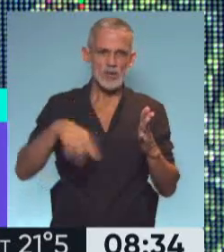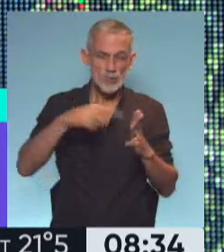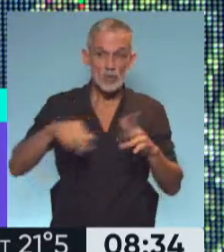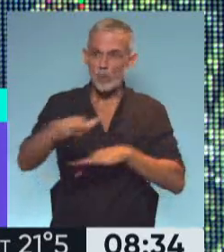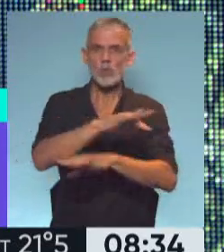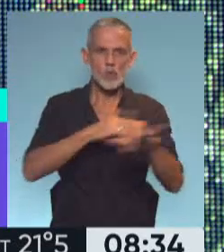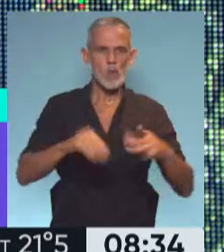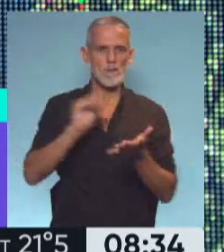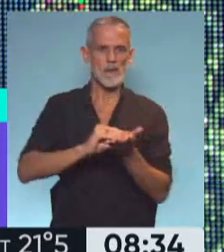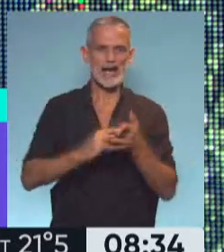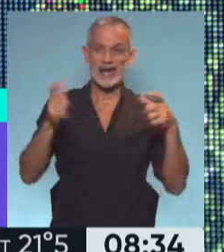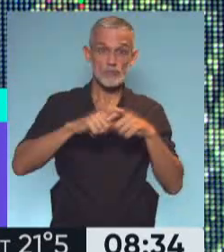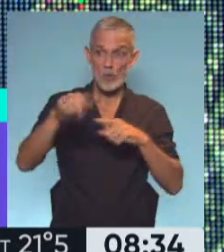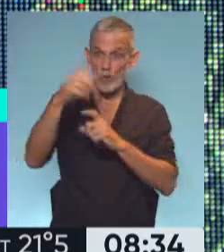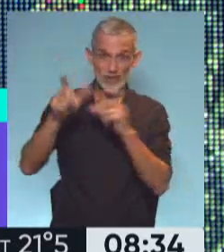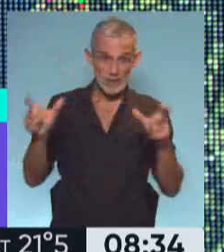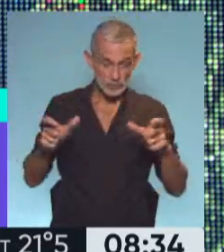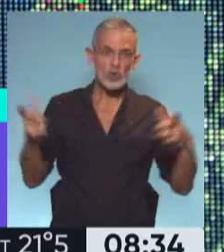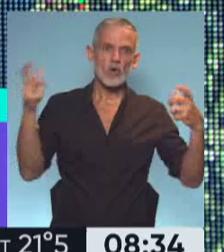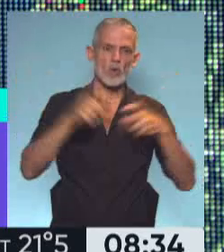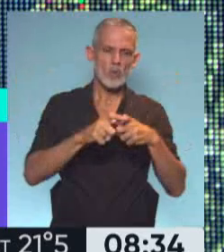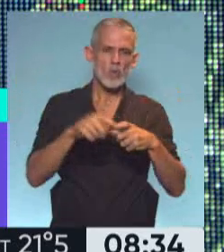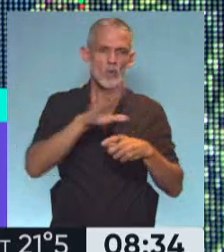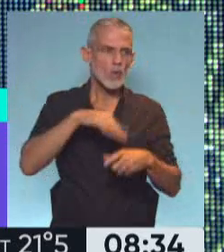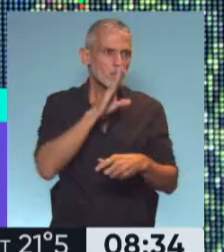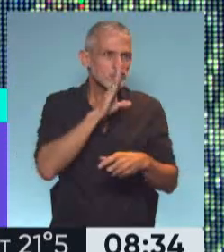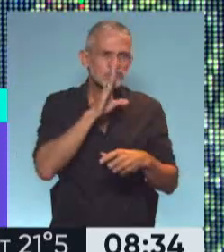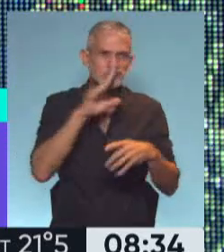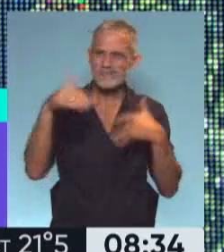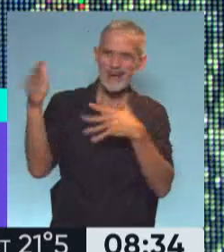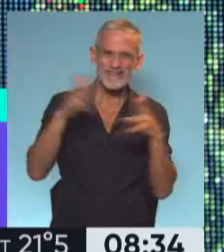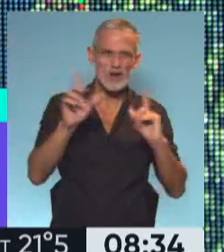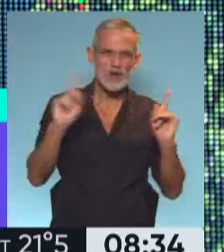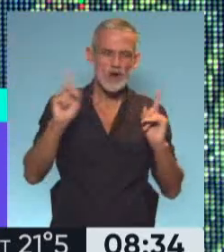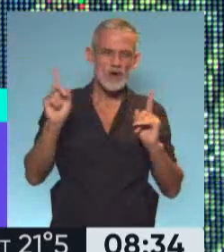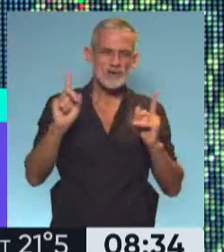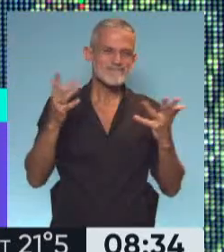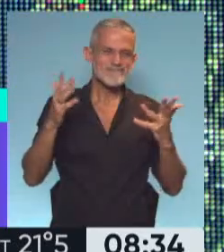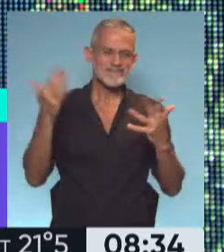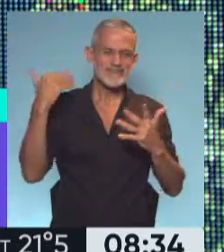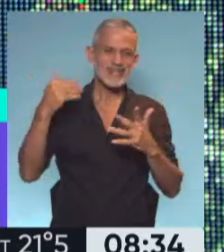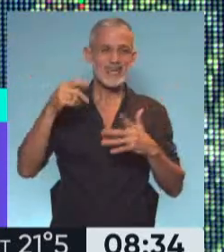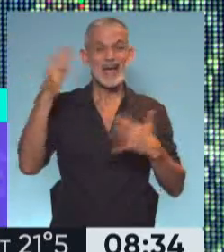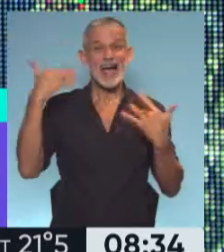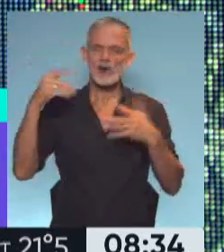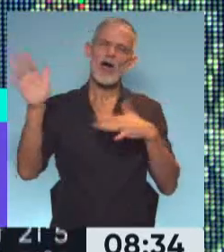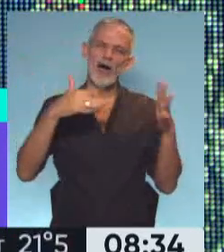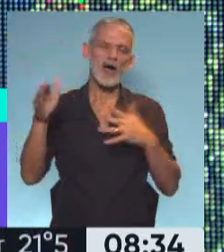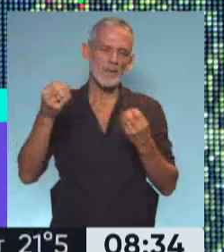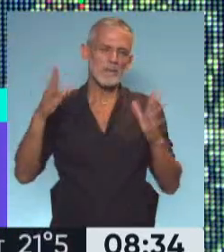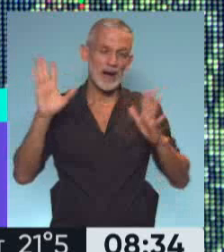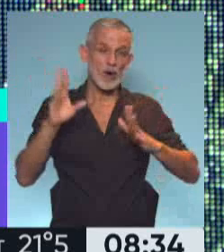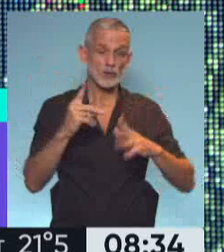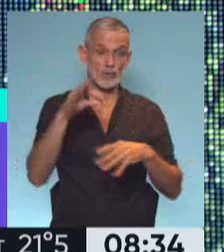movemos más, nos reunimos con otras personas en lugares más cerrados, peor ventilados que antes, claro, y entonces el virus